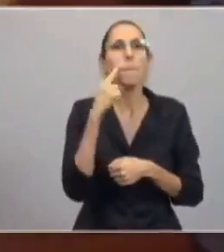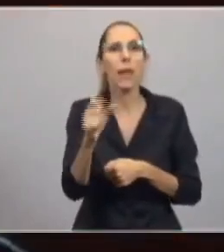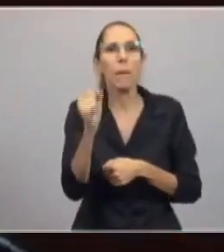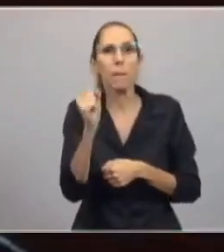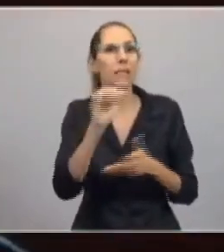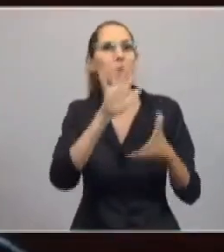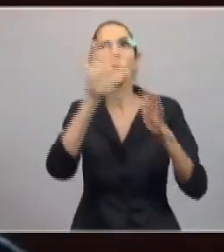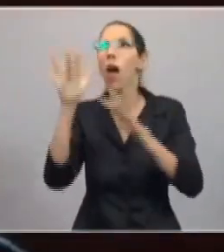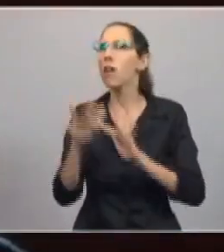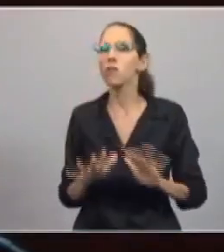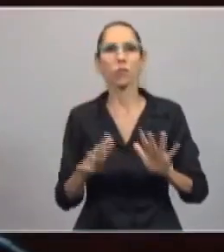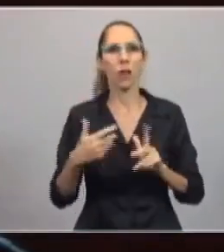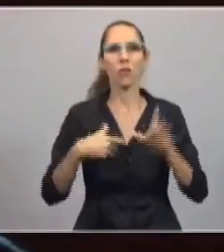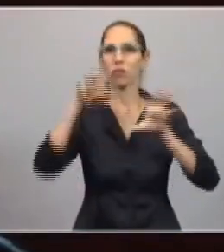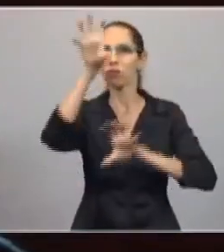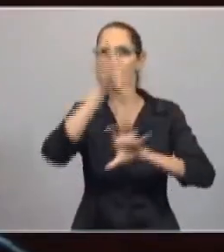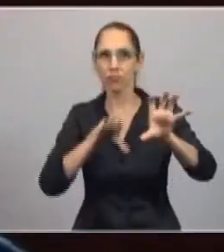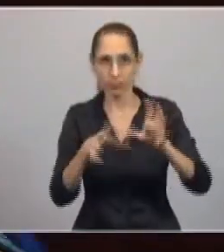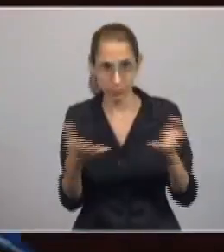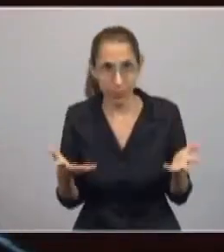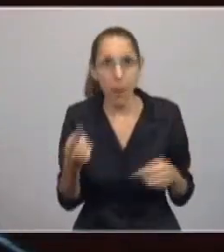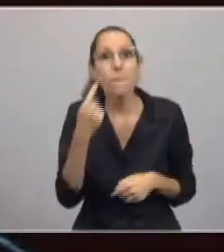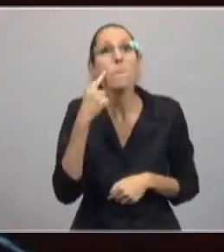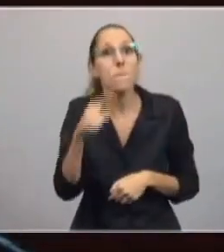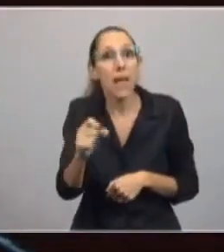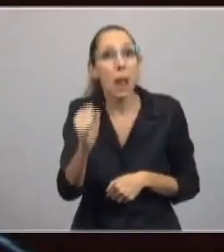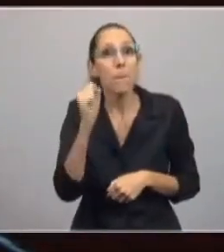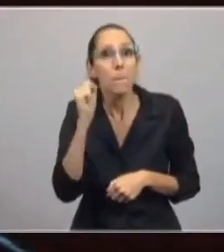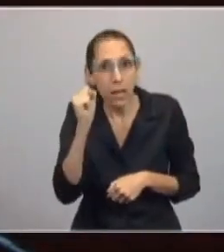país. 1.000 pesos el boleto de colectivo.